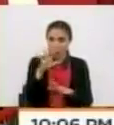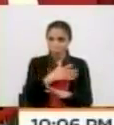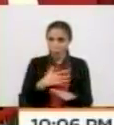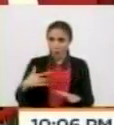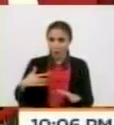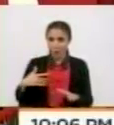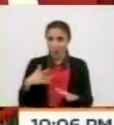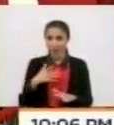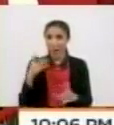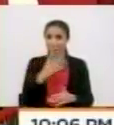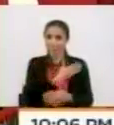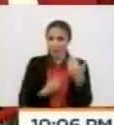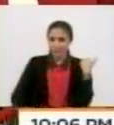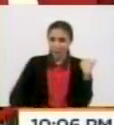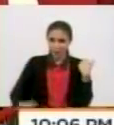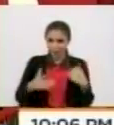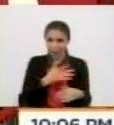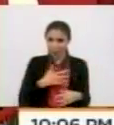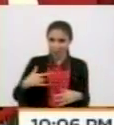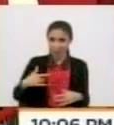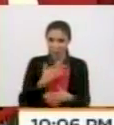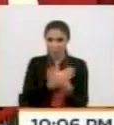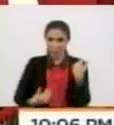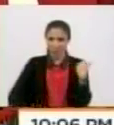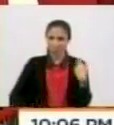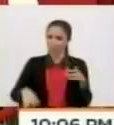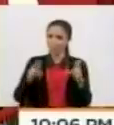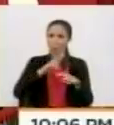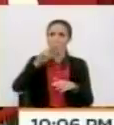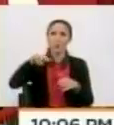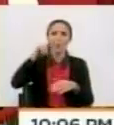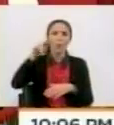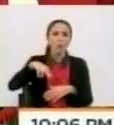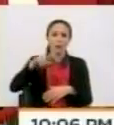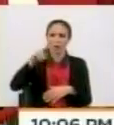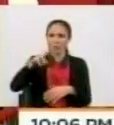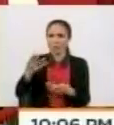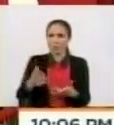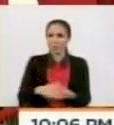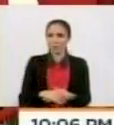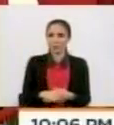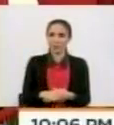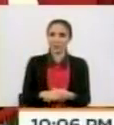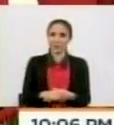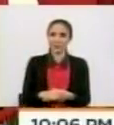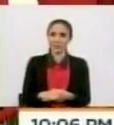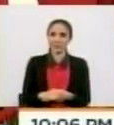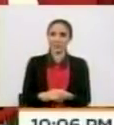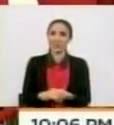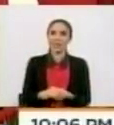fue. Ni nunca. De que el comandante Chávez nos pusiera a nosotros a estudiar.